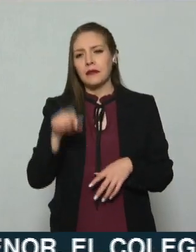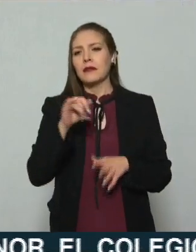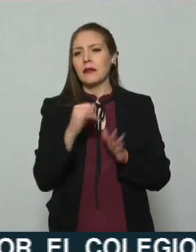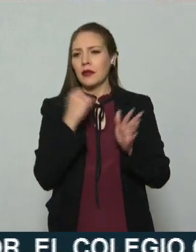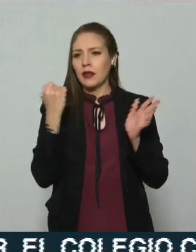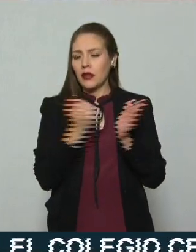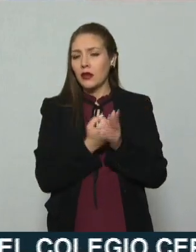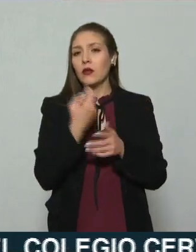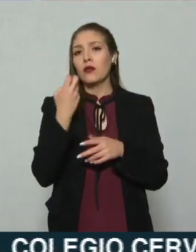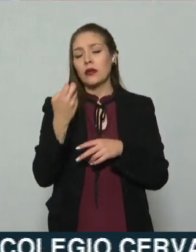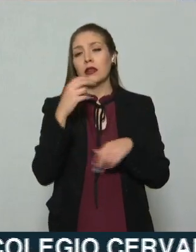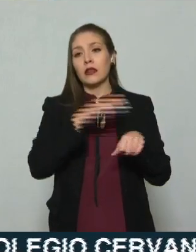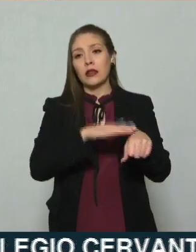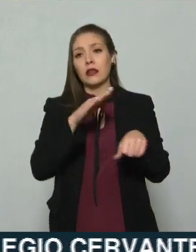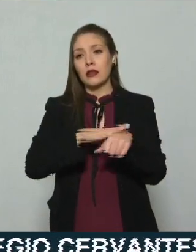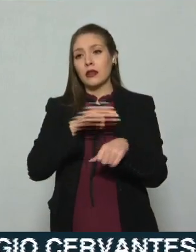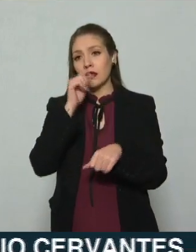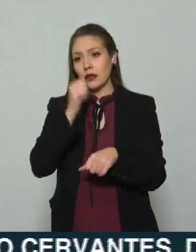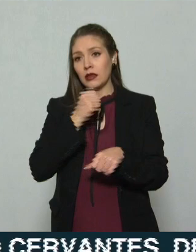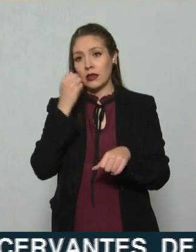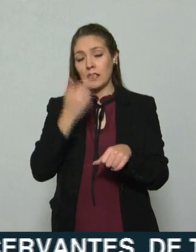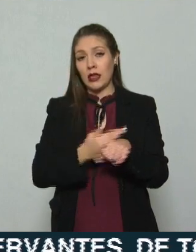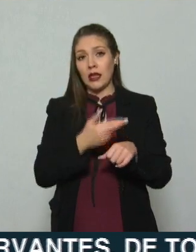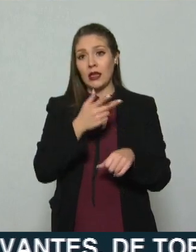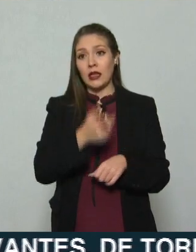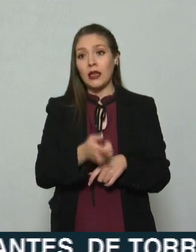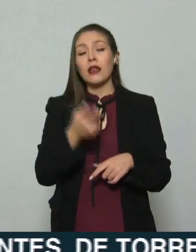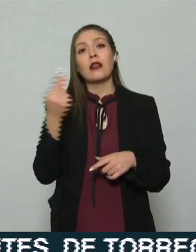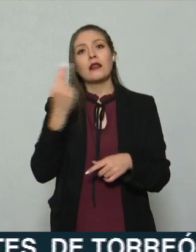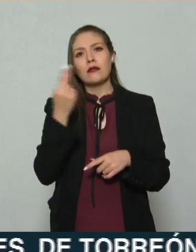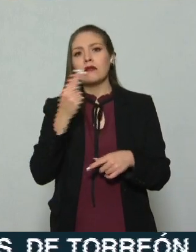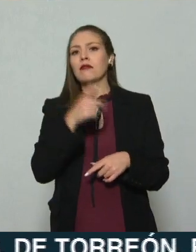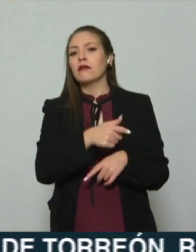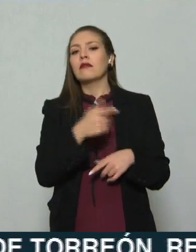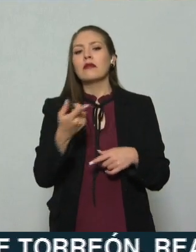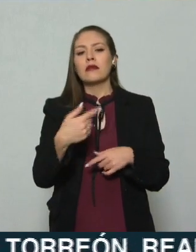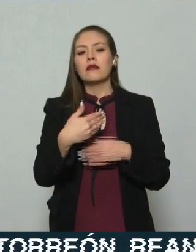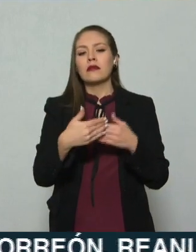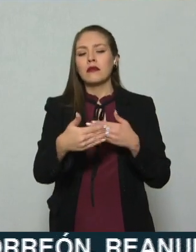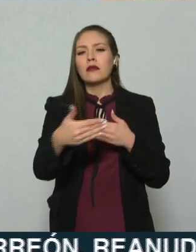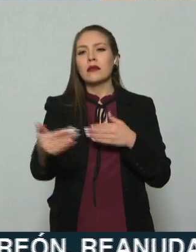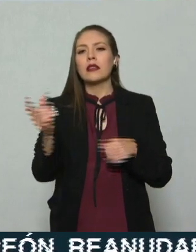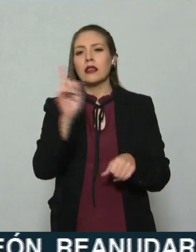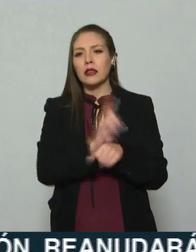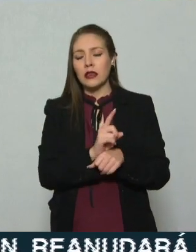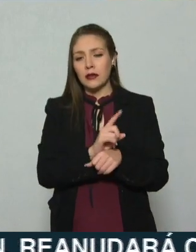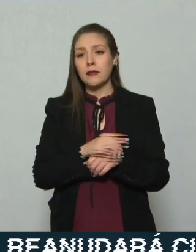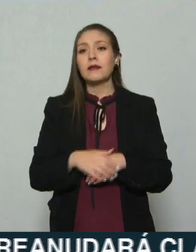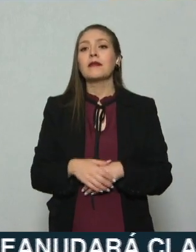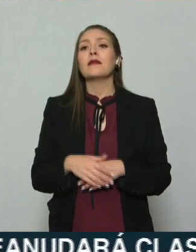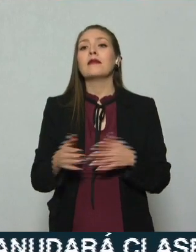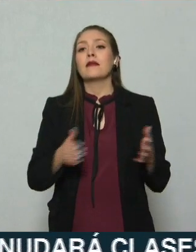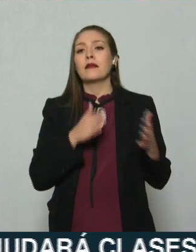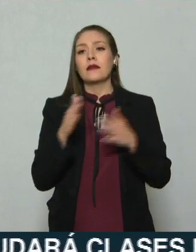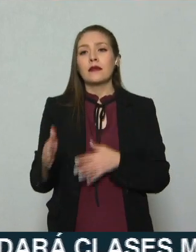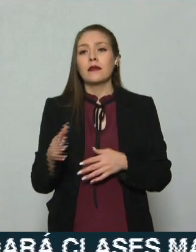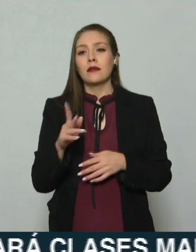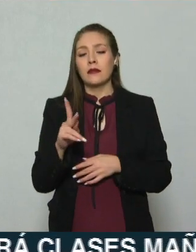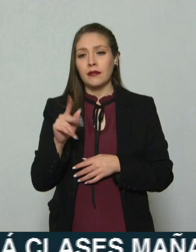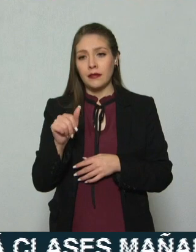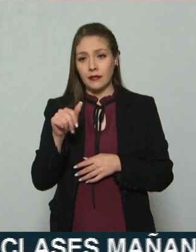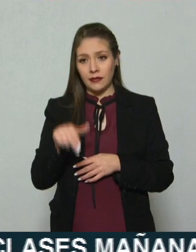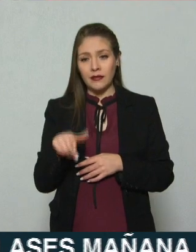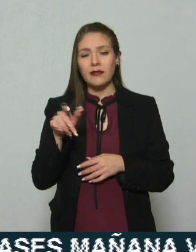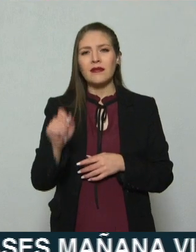llamado a la Secretaría de Educación Local se estará realizando en próximos días. En contraste, la petición del Partido Acción Nacional sobre la aplicación del programa